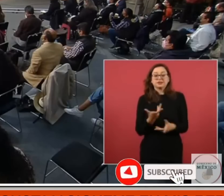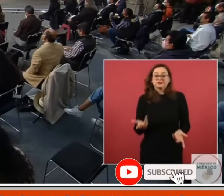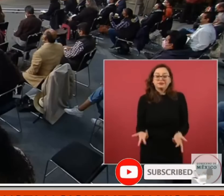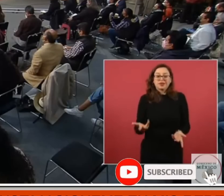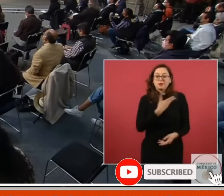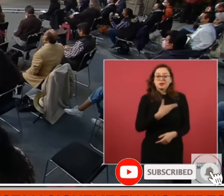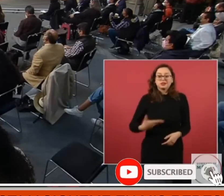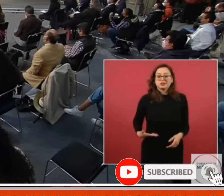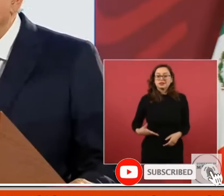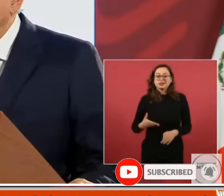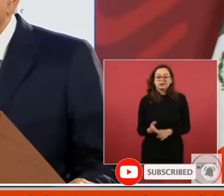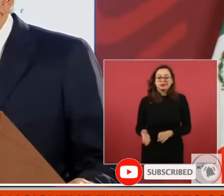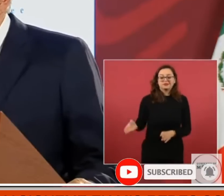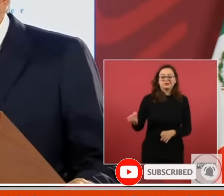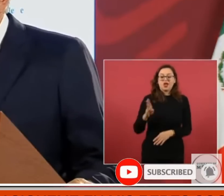antes, hace